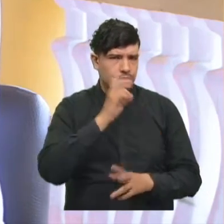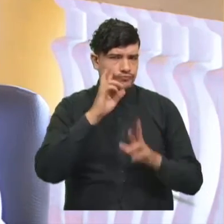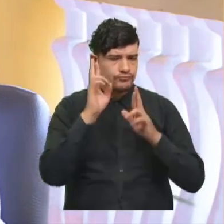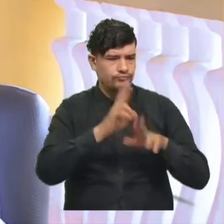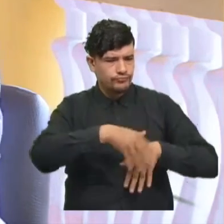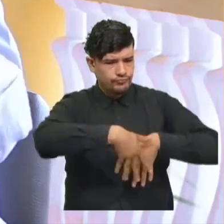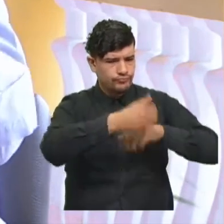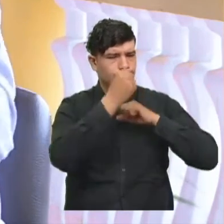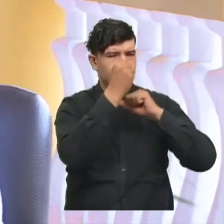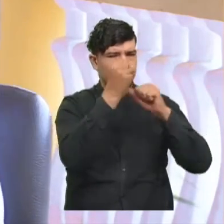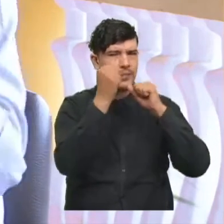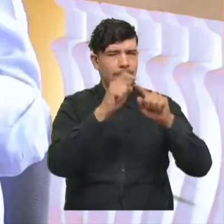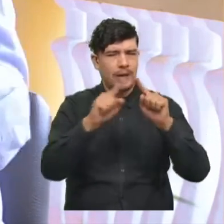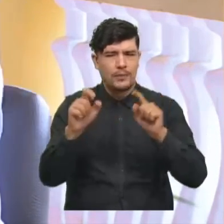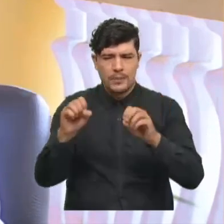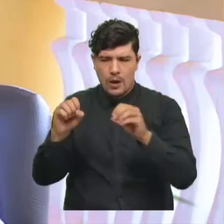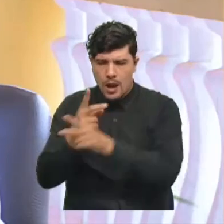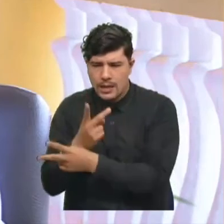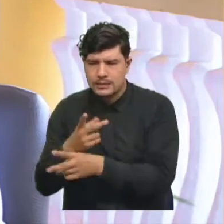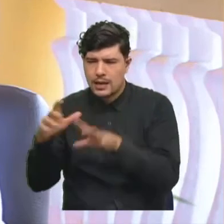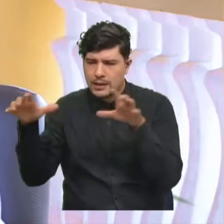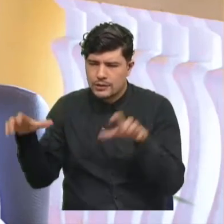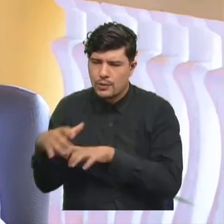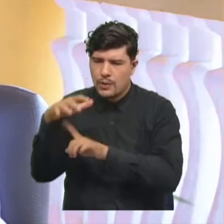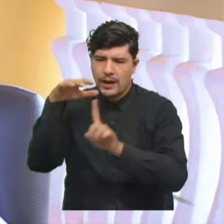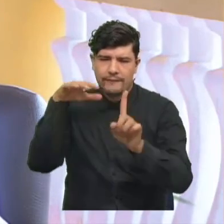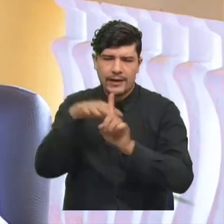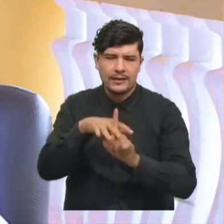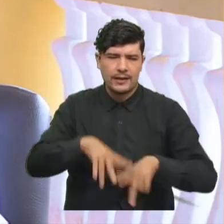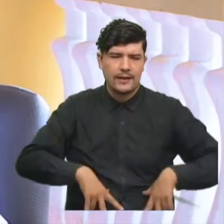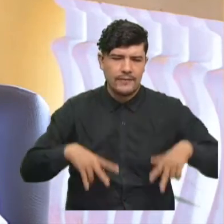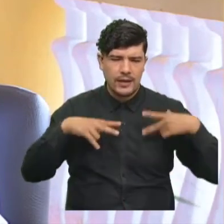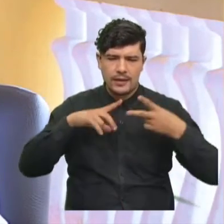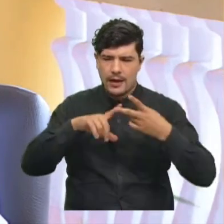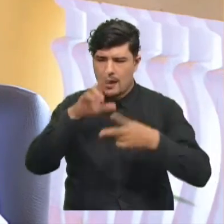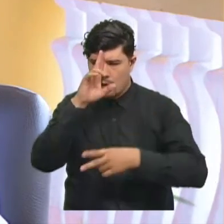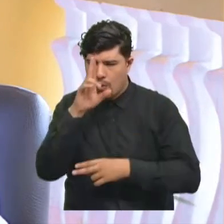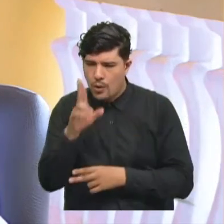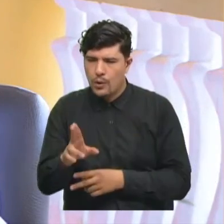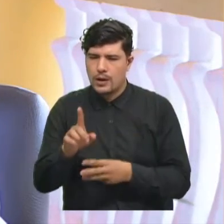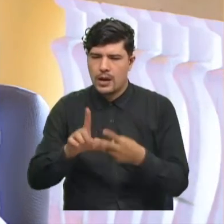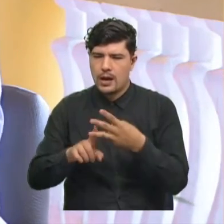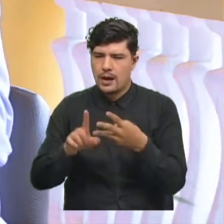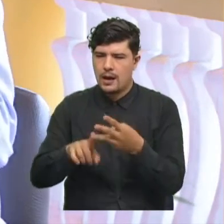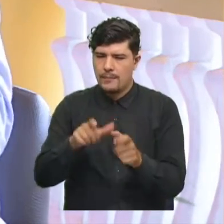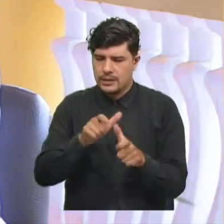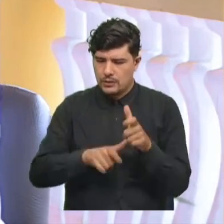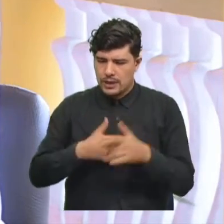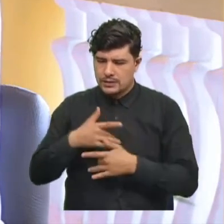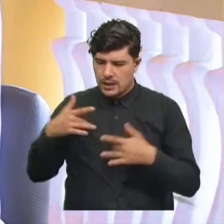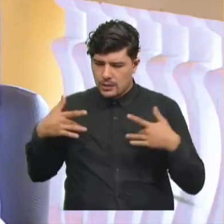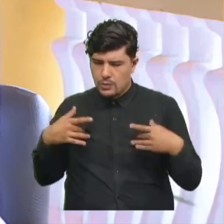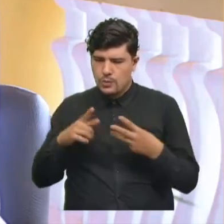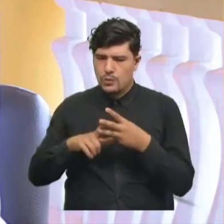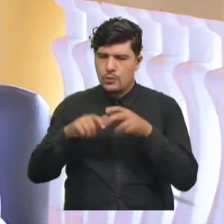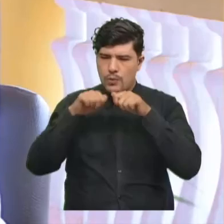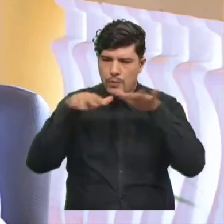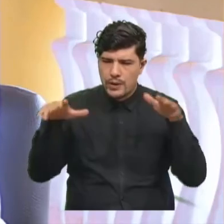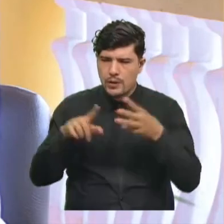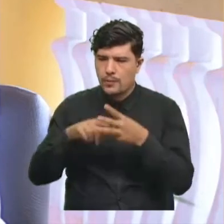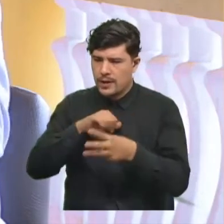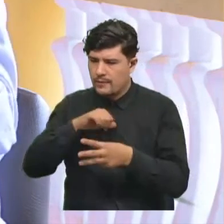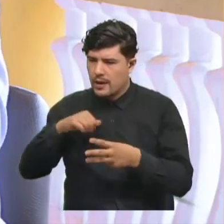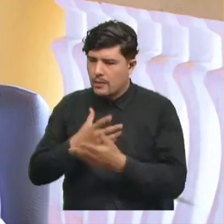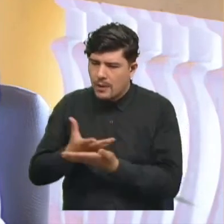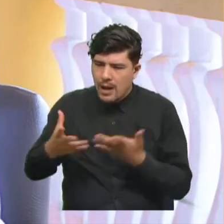acto de violencia de agresión que atente contra la vida la honra de la integridad y de los bienes del estado y las personas para